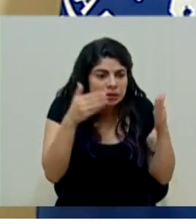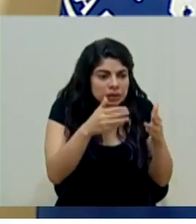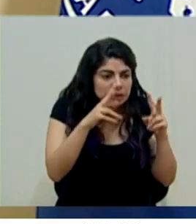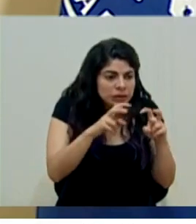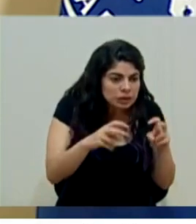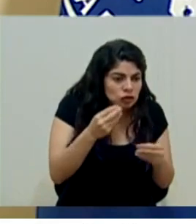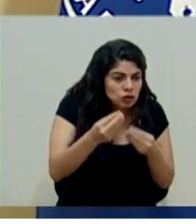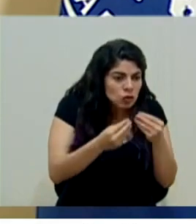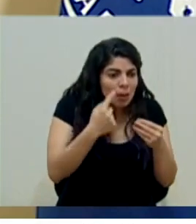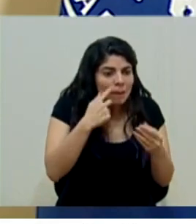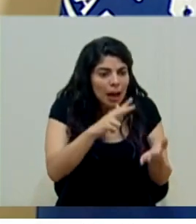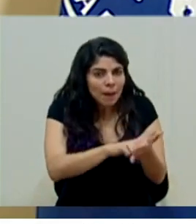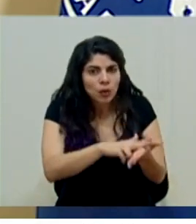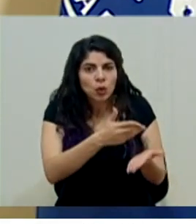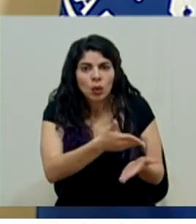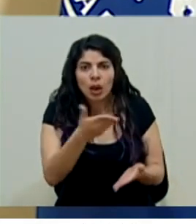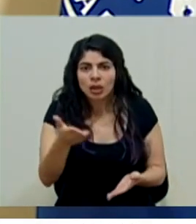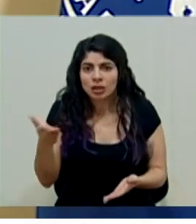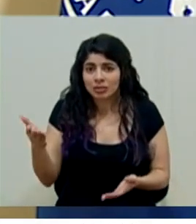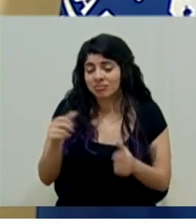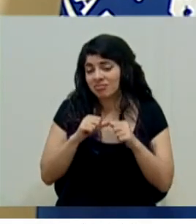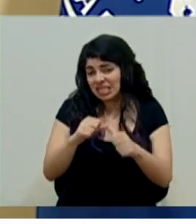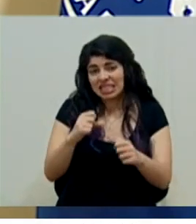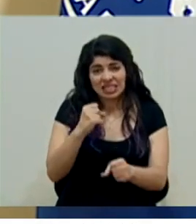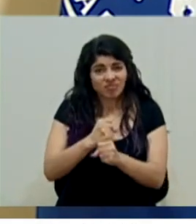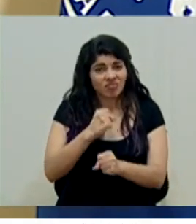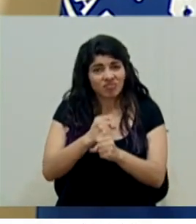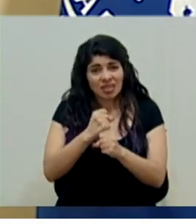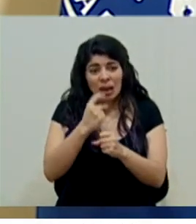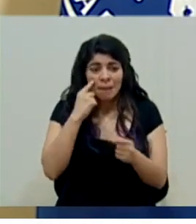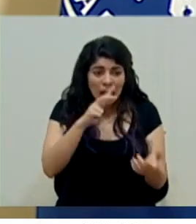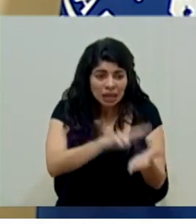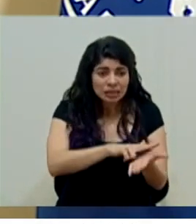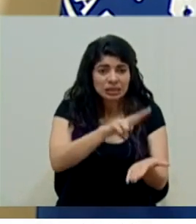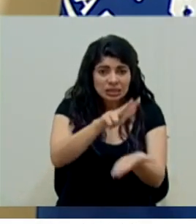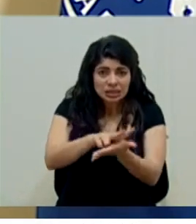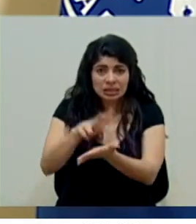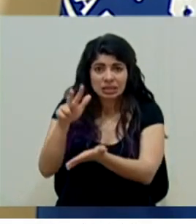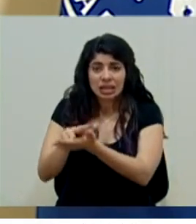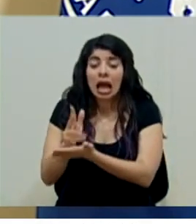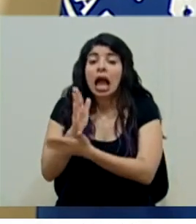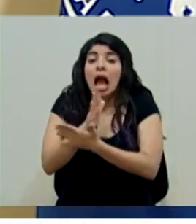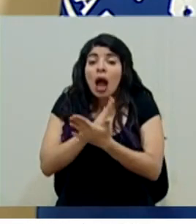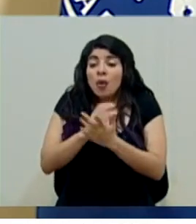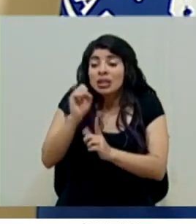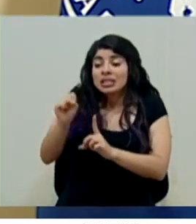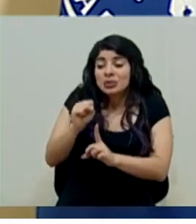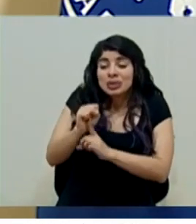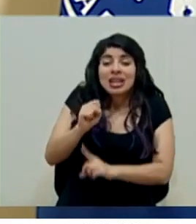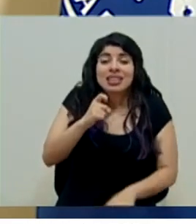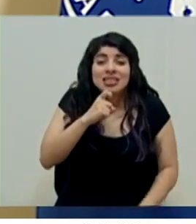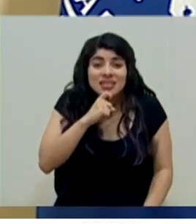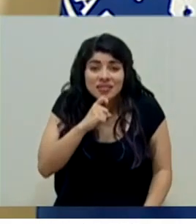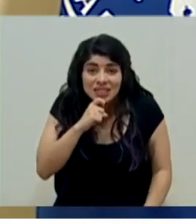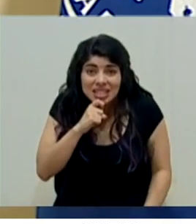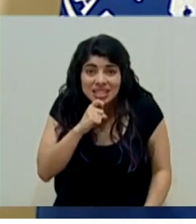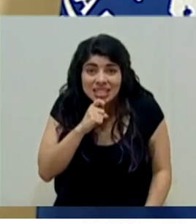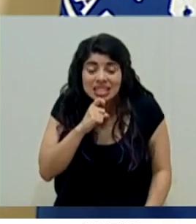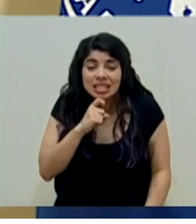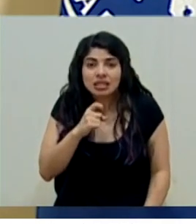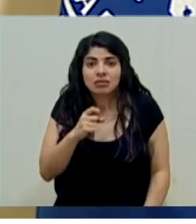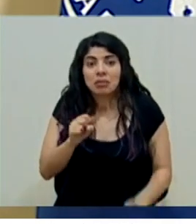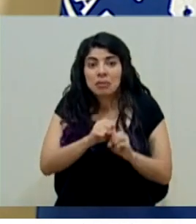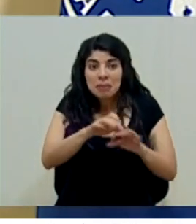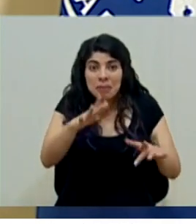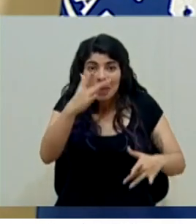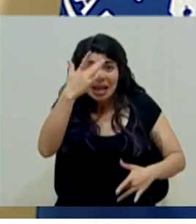apruebe. Y seguiremos trabajando para que se apruebe. Y aún en la dificultad, así como hemos sacado adelante